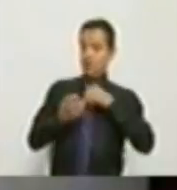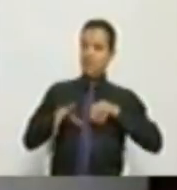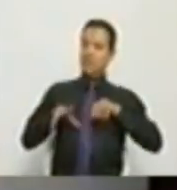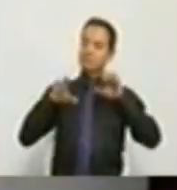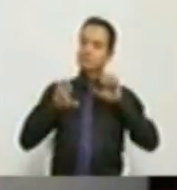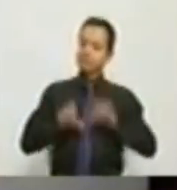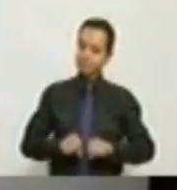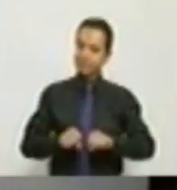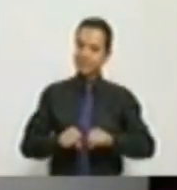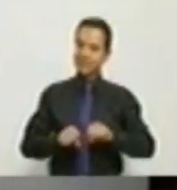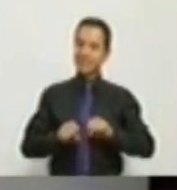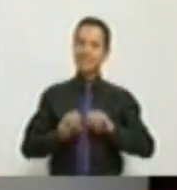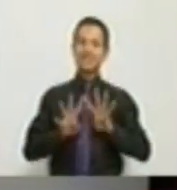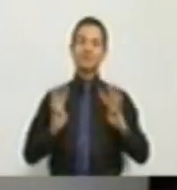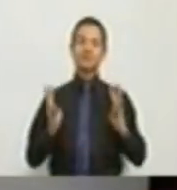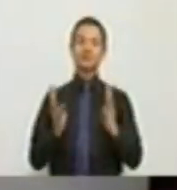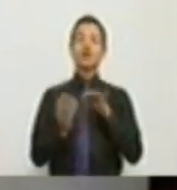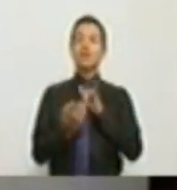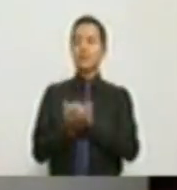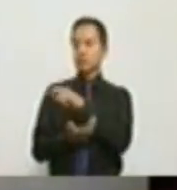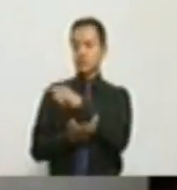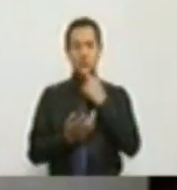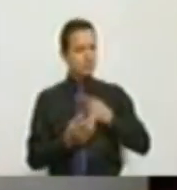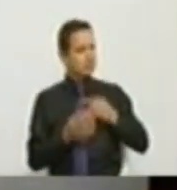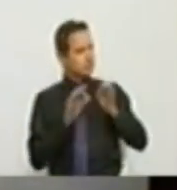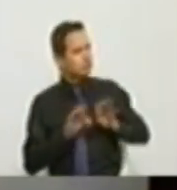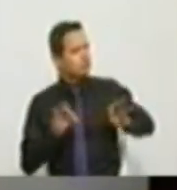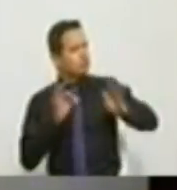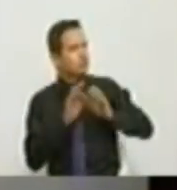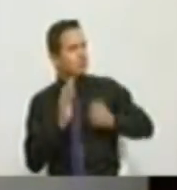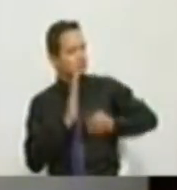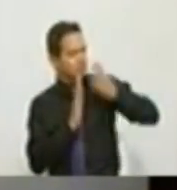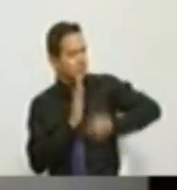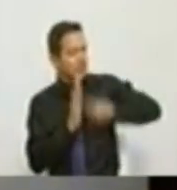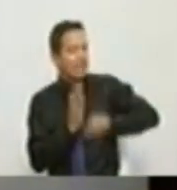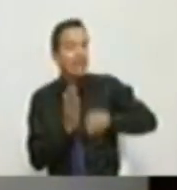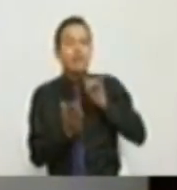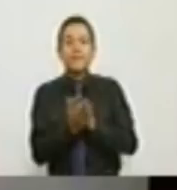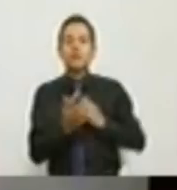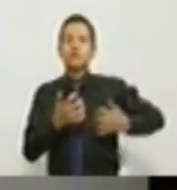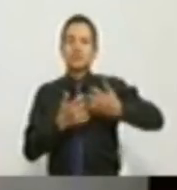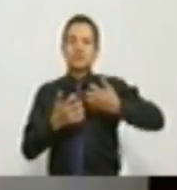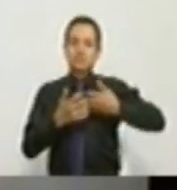posesionamos, nos dijo hay que avanzar en una reforma electoral en Colombia.